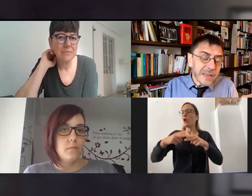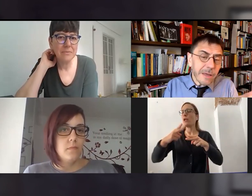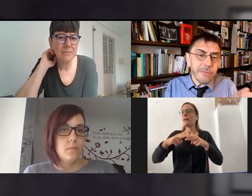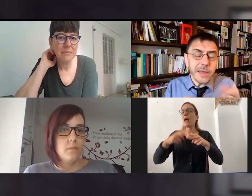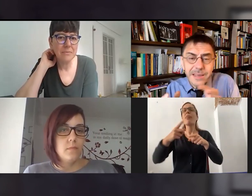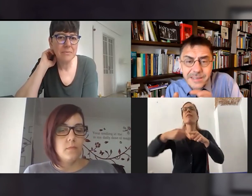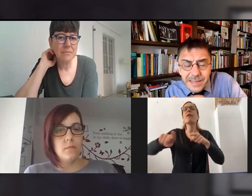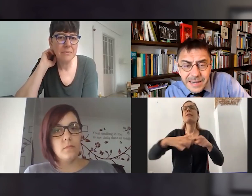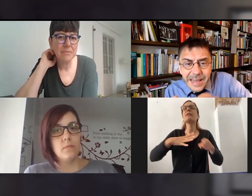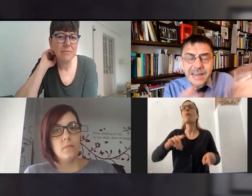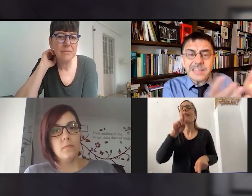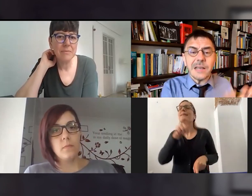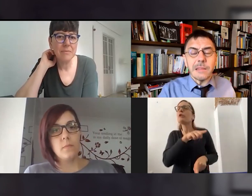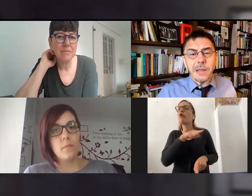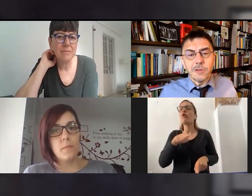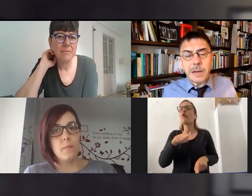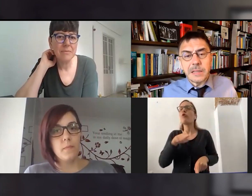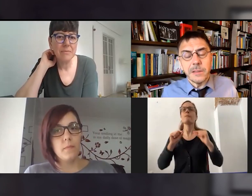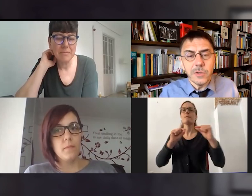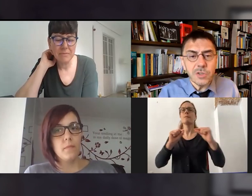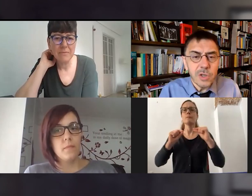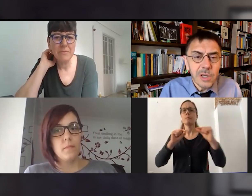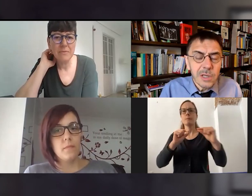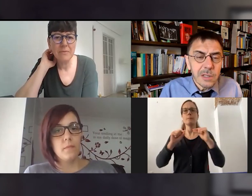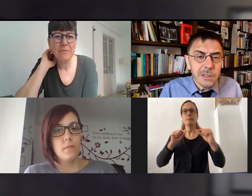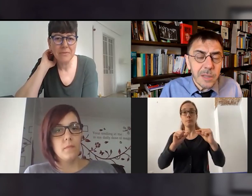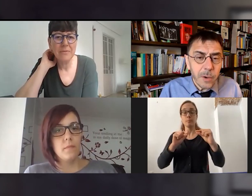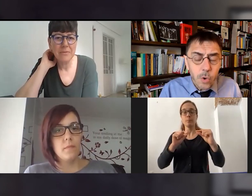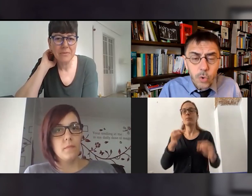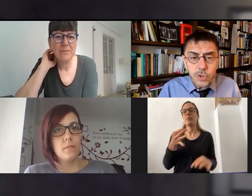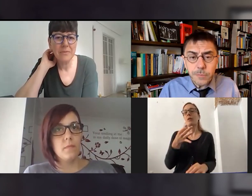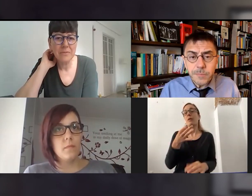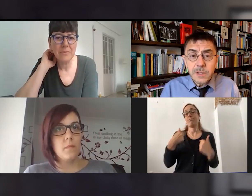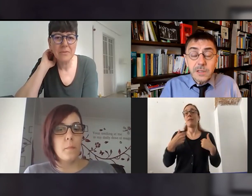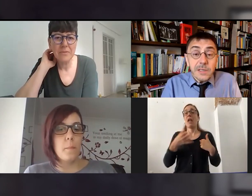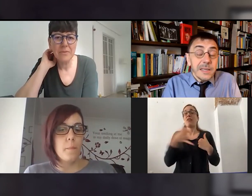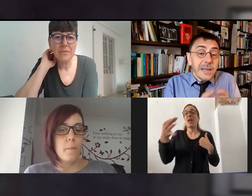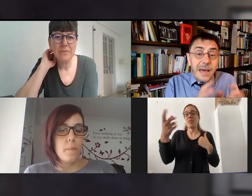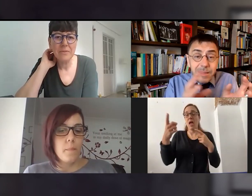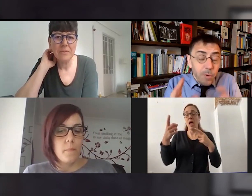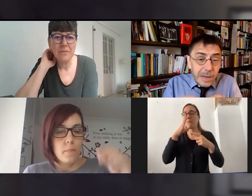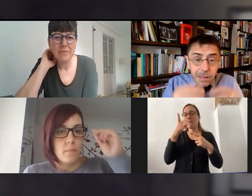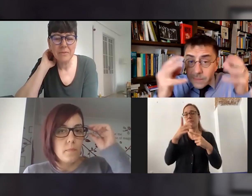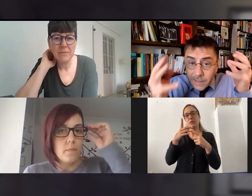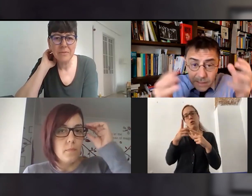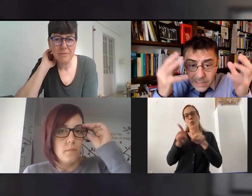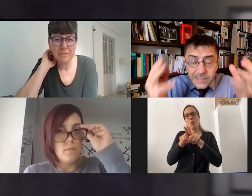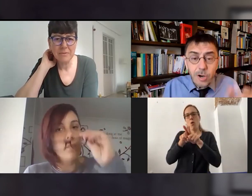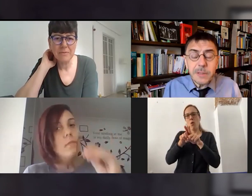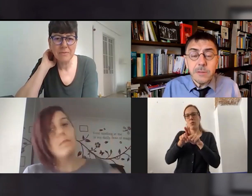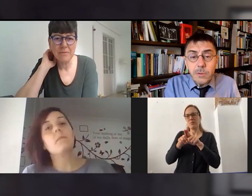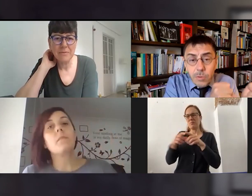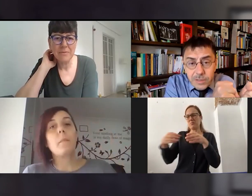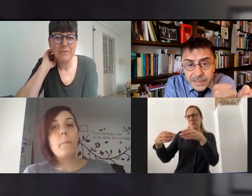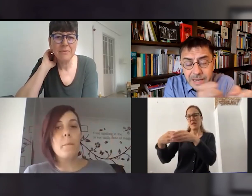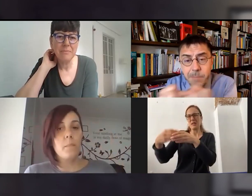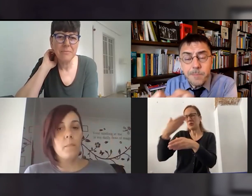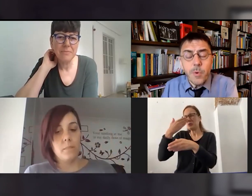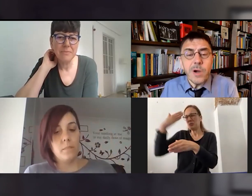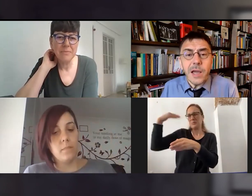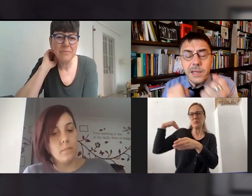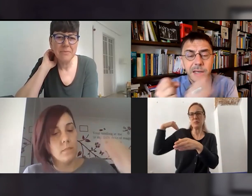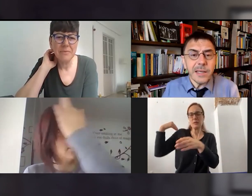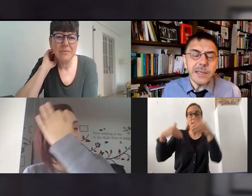la eficacia que le arrastra hacia los partidos de viejo cuño y la democracia y el siglo XXI que